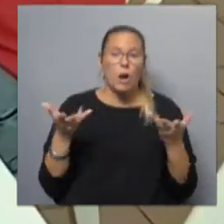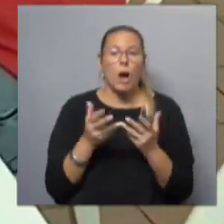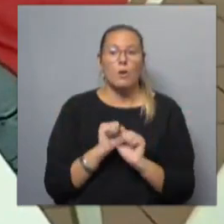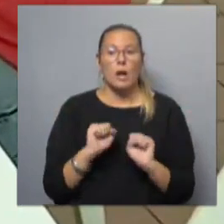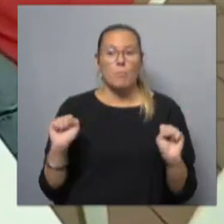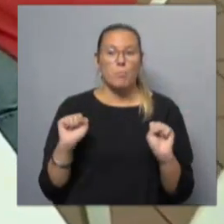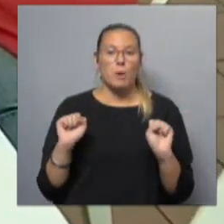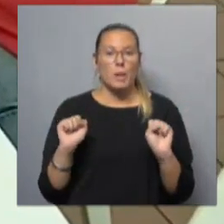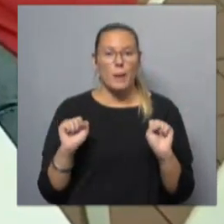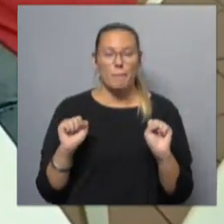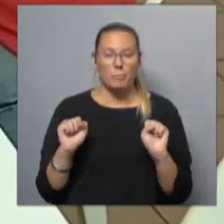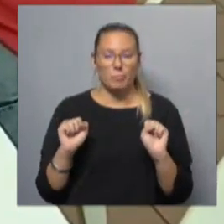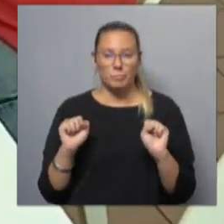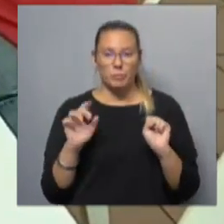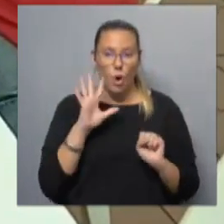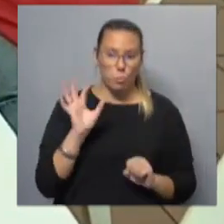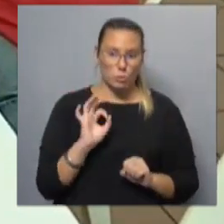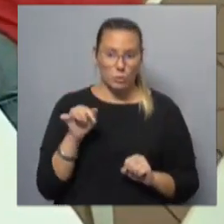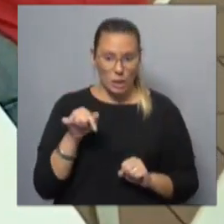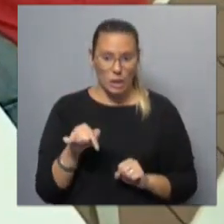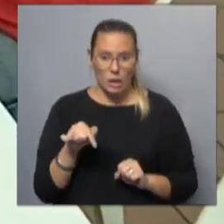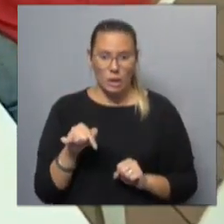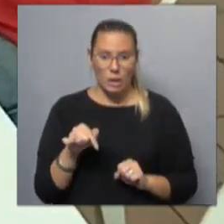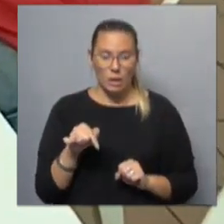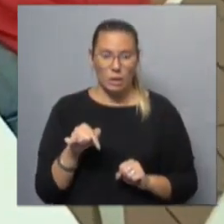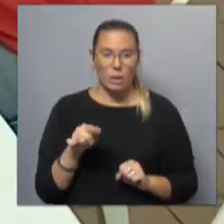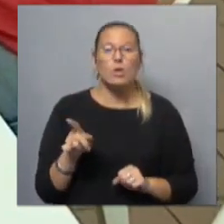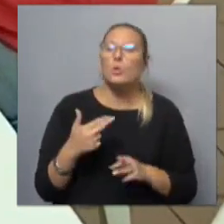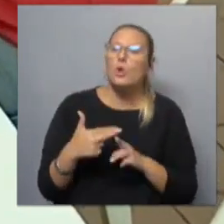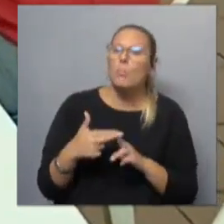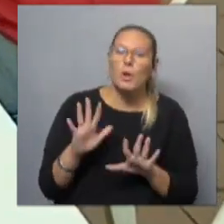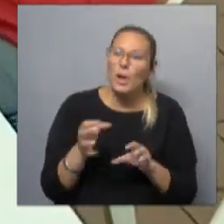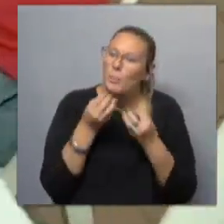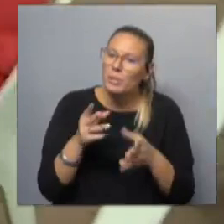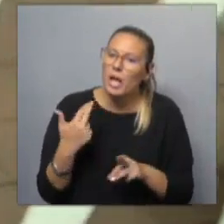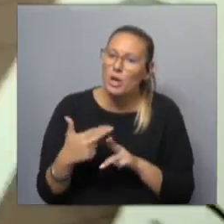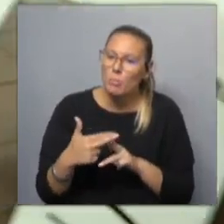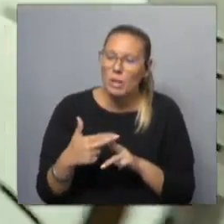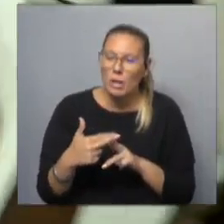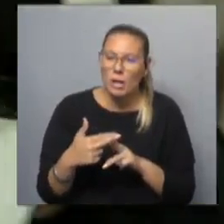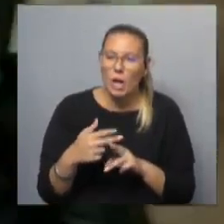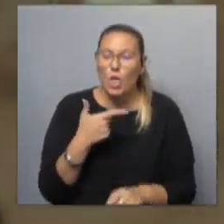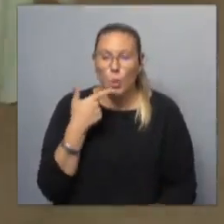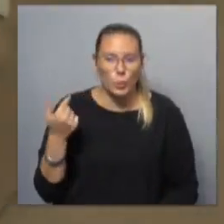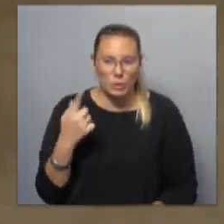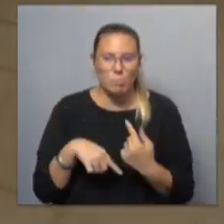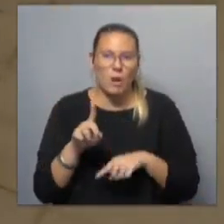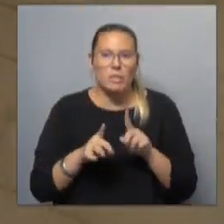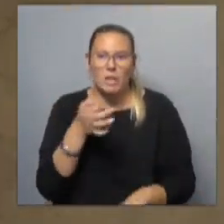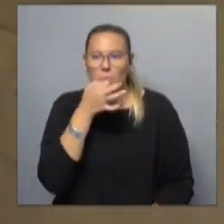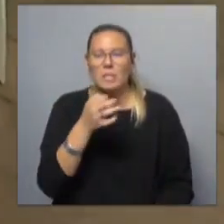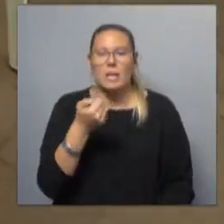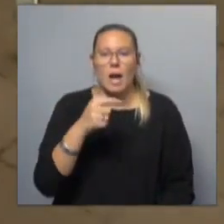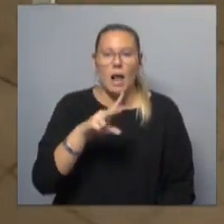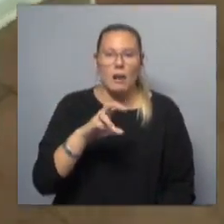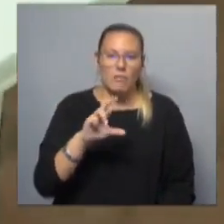pueda ser posible. Y acá estoy con... ¿Cómo es tu nombre? ¿Cómo estás? No, mi nombre es El Dulce, pero a veces me dicen Álvaro.